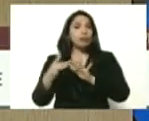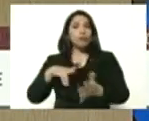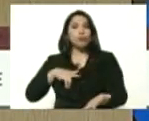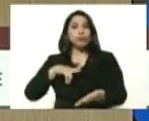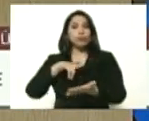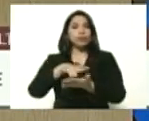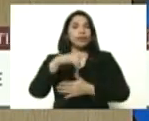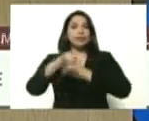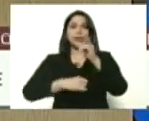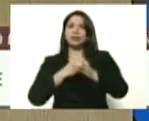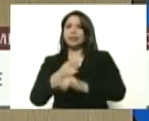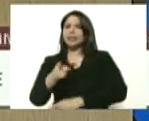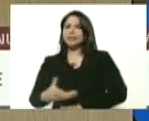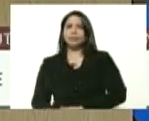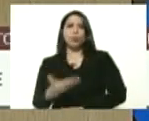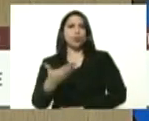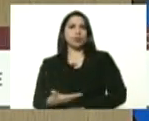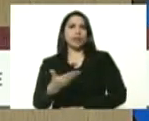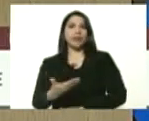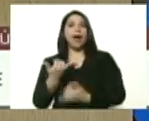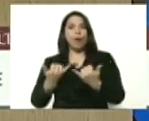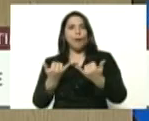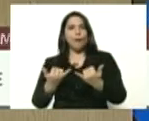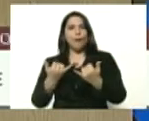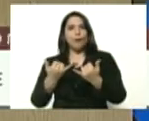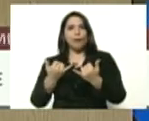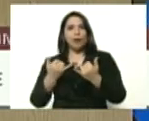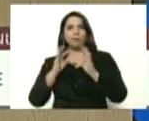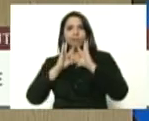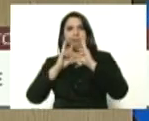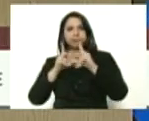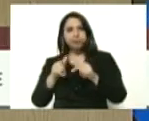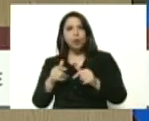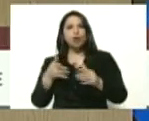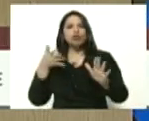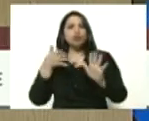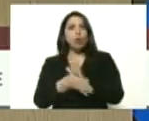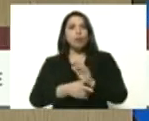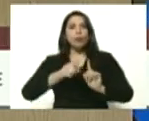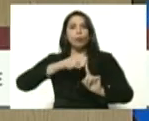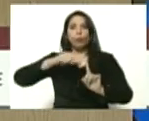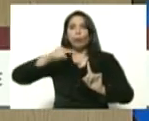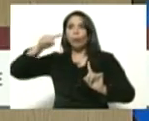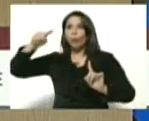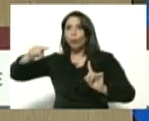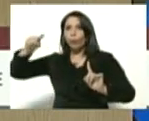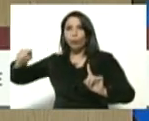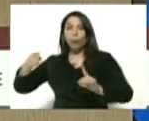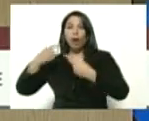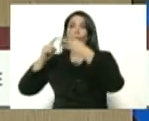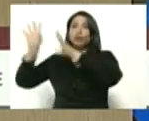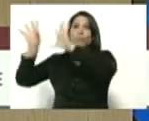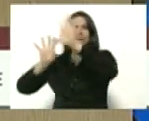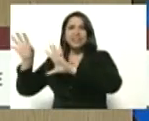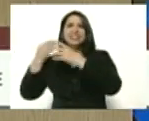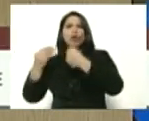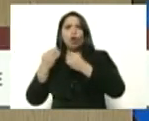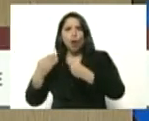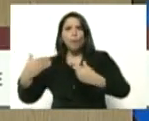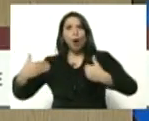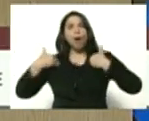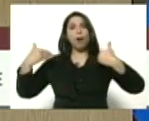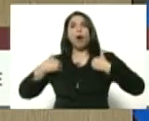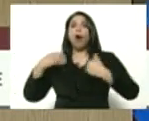es sumamente importante. Ahora vamos a hablar brevemente sobre las curvas en otros países y cómo esas curvas de otros países afectan